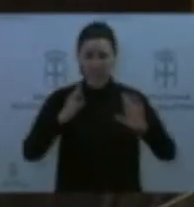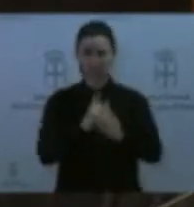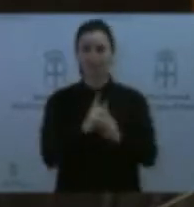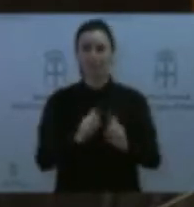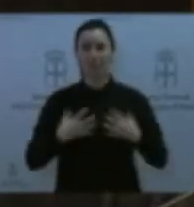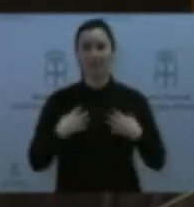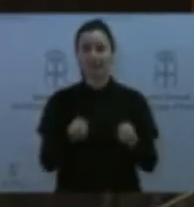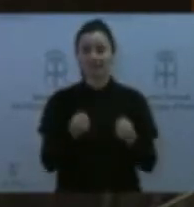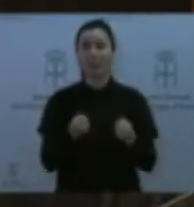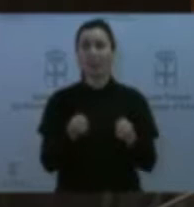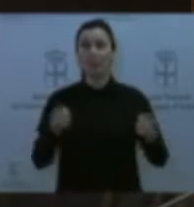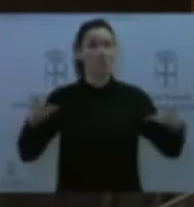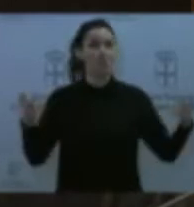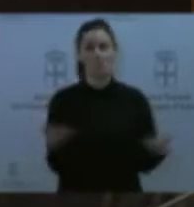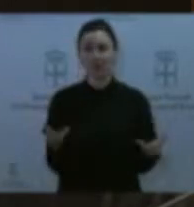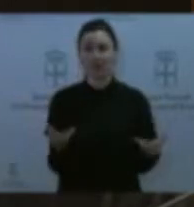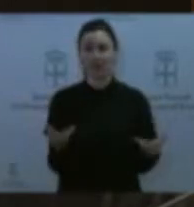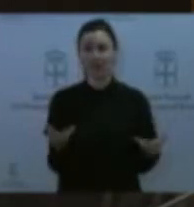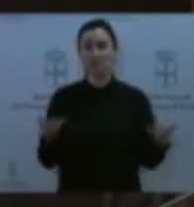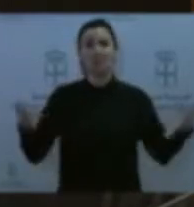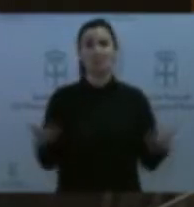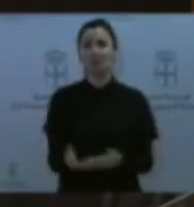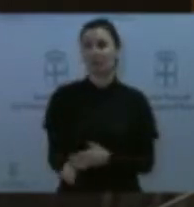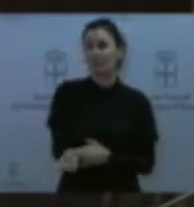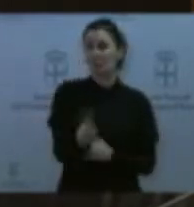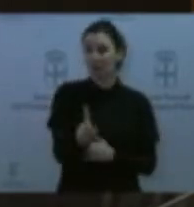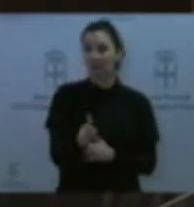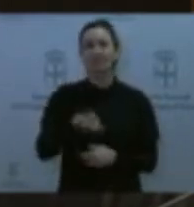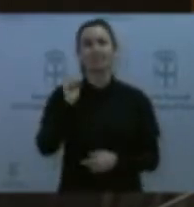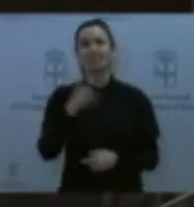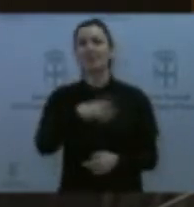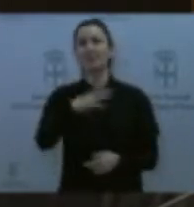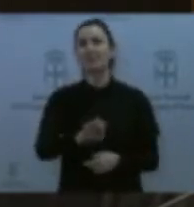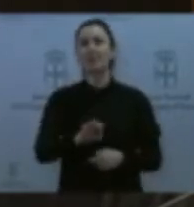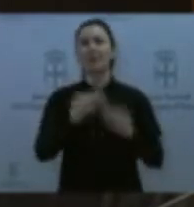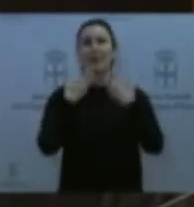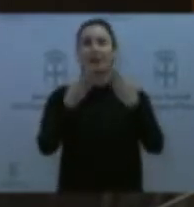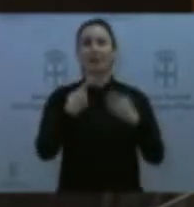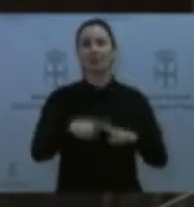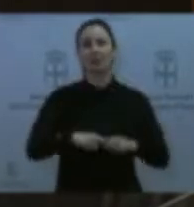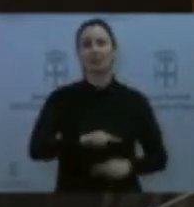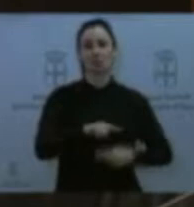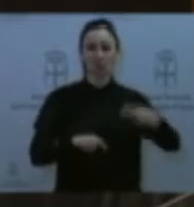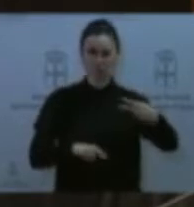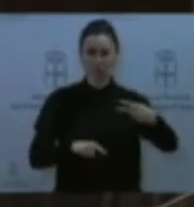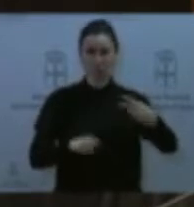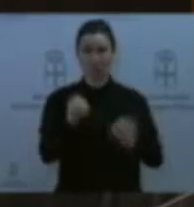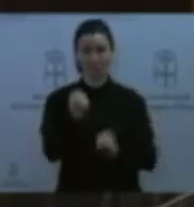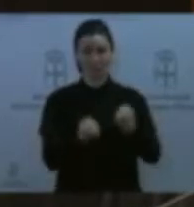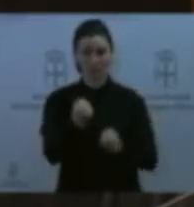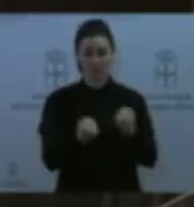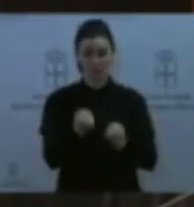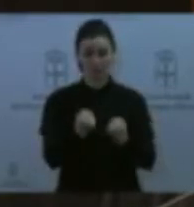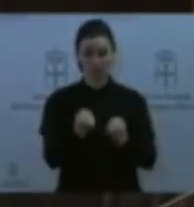no urgente, solo se puede hacer con dos elementos, con un vehículo y con personal. Como